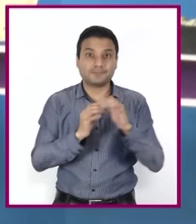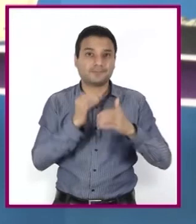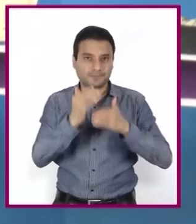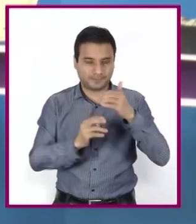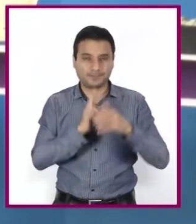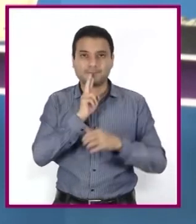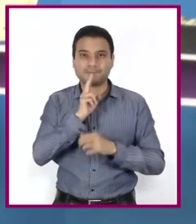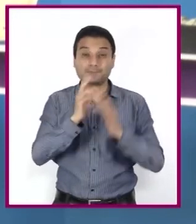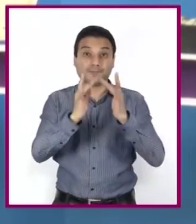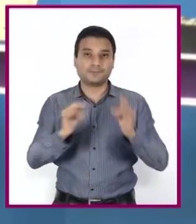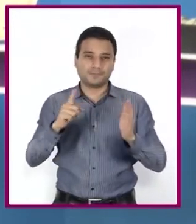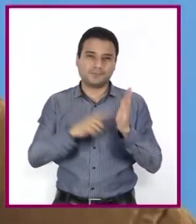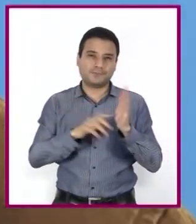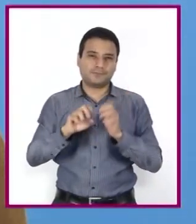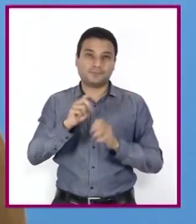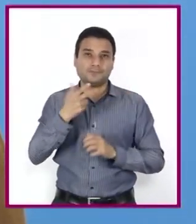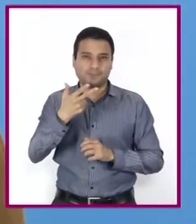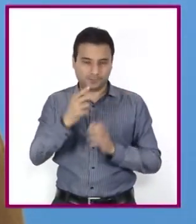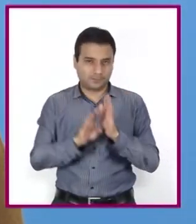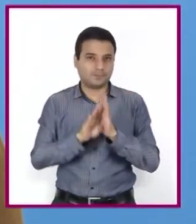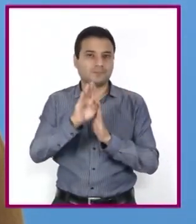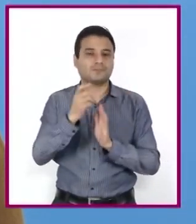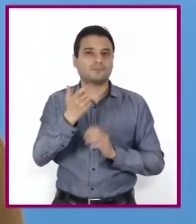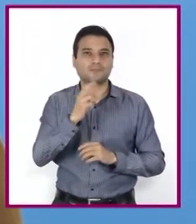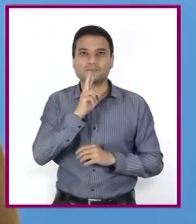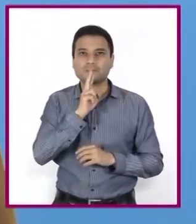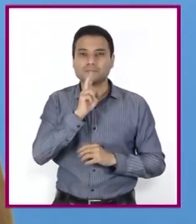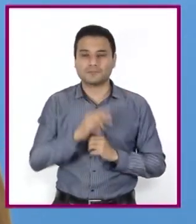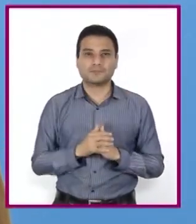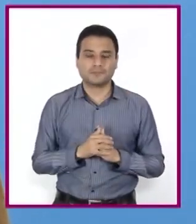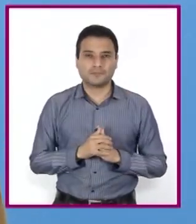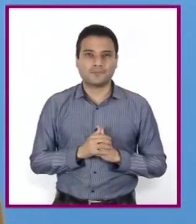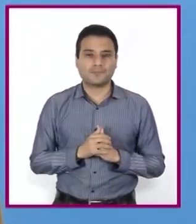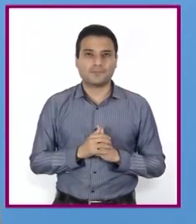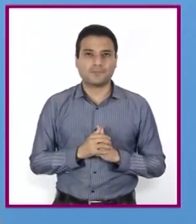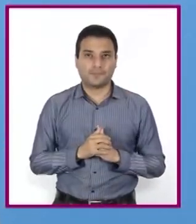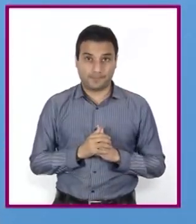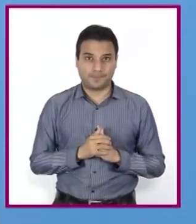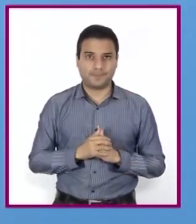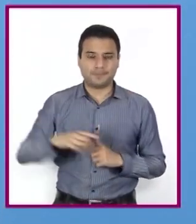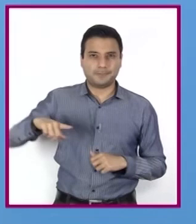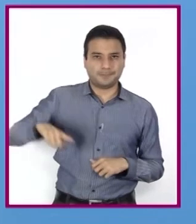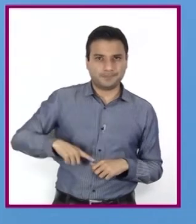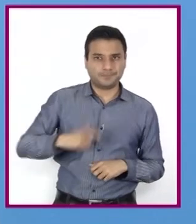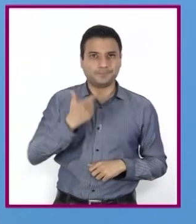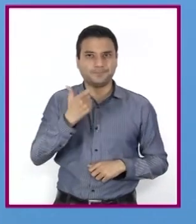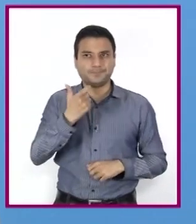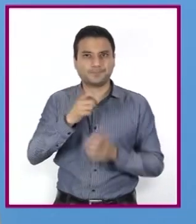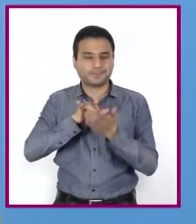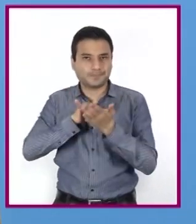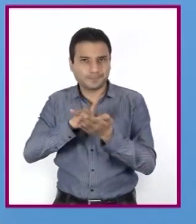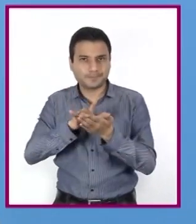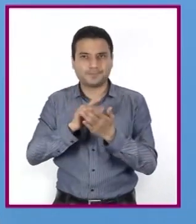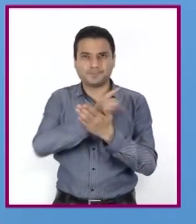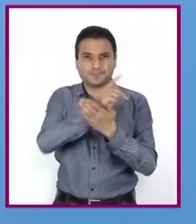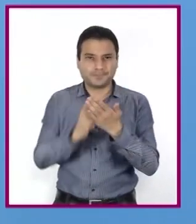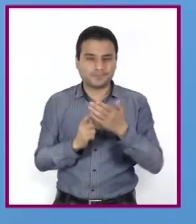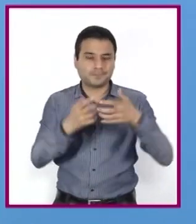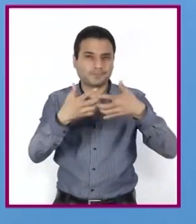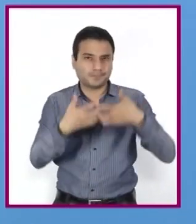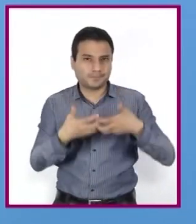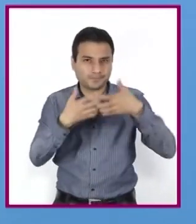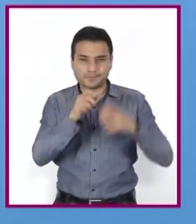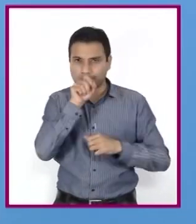hasta 1938. La recuperación, basada en el gasto público, en programas de apoyo a las empresas y